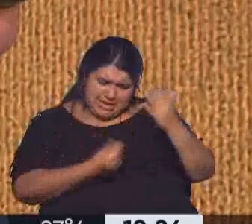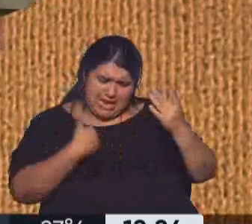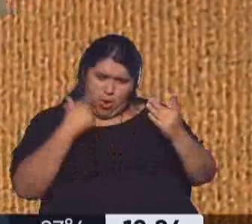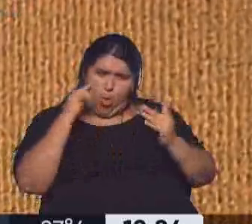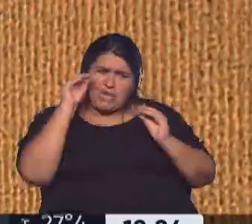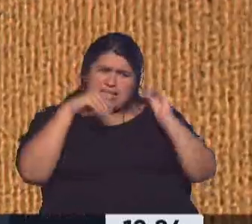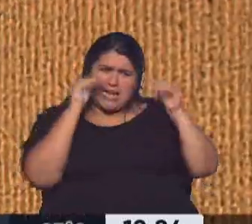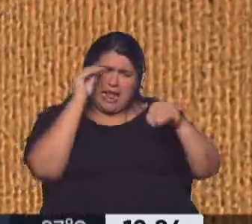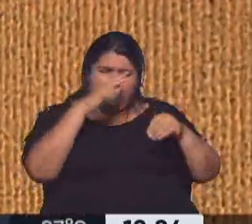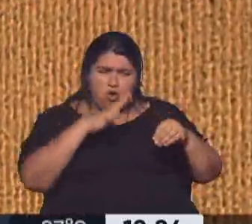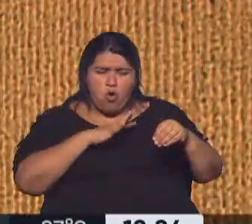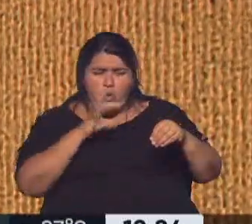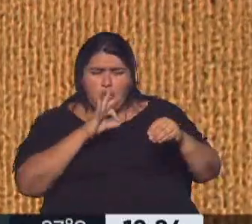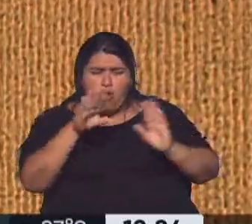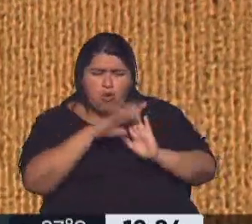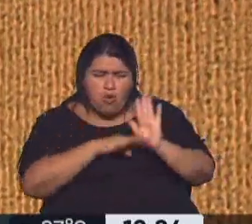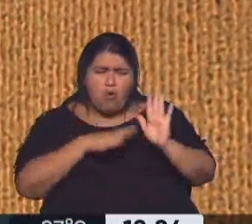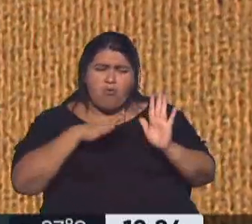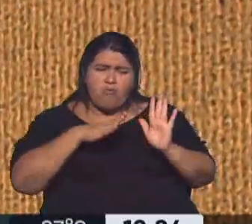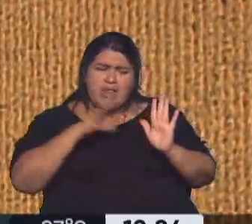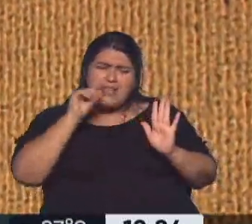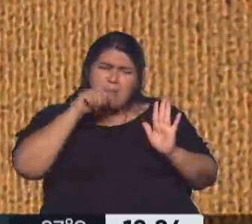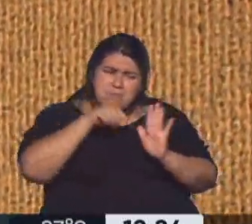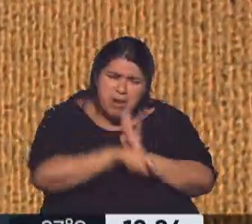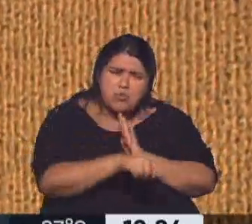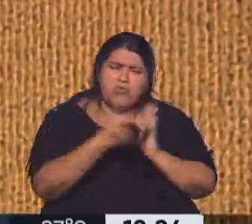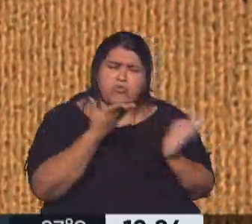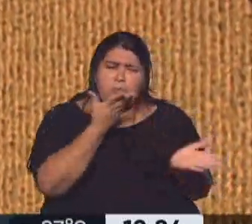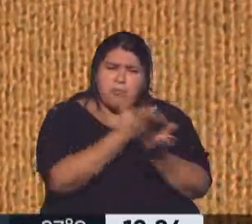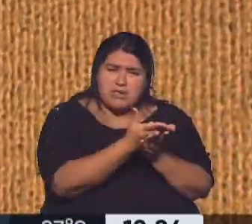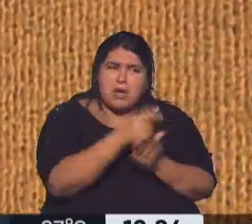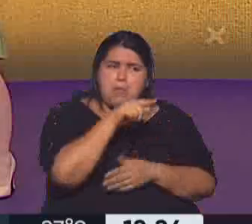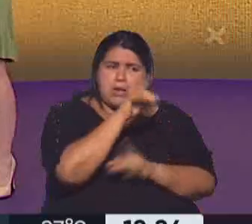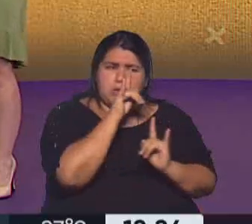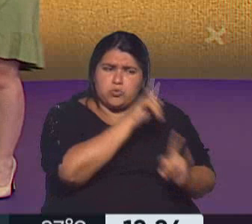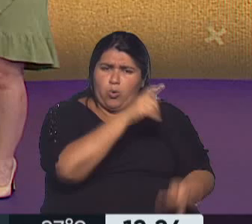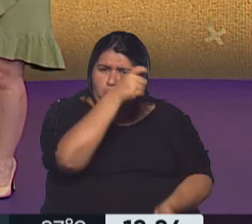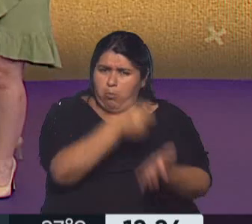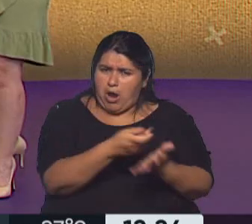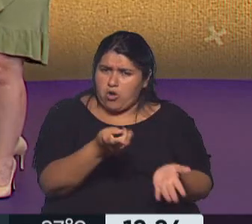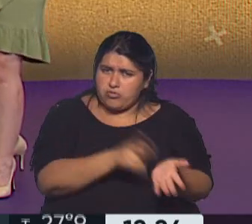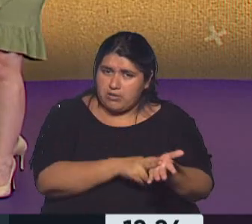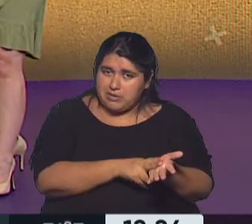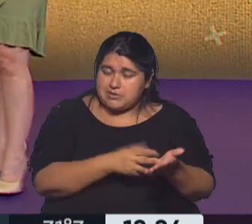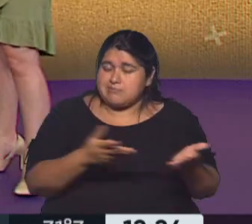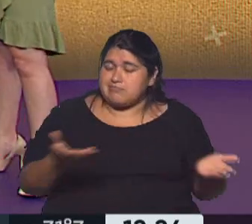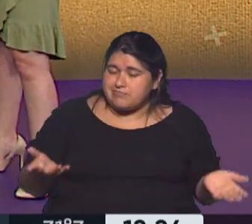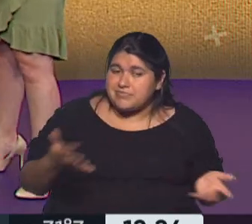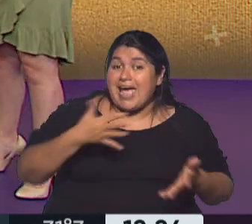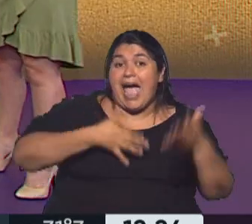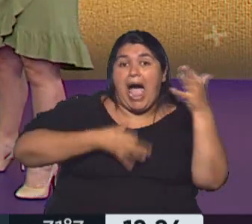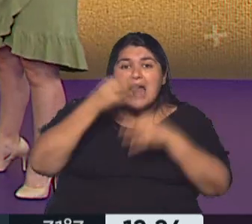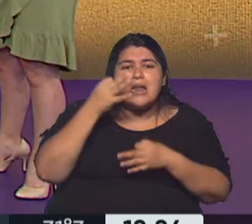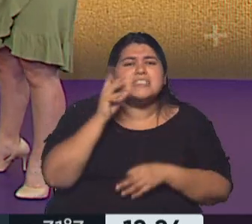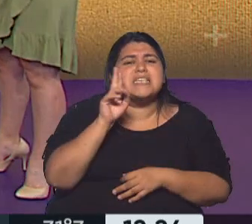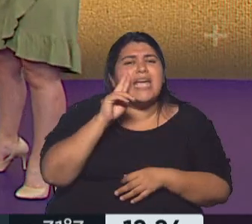suficientemente precisos en pedir la carpeta a ver si Argentina podía repagar. Una lectura, el análisis de los